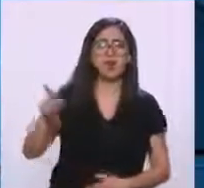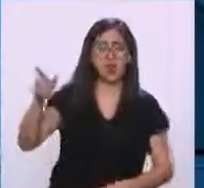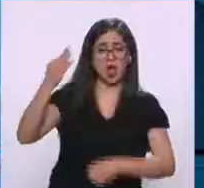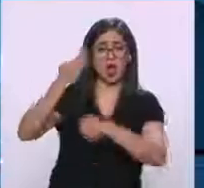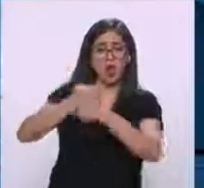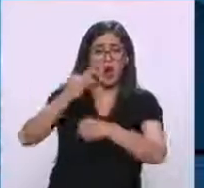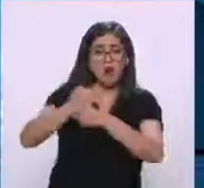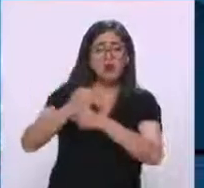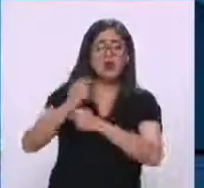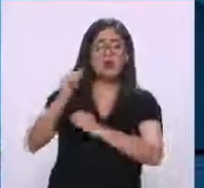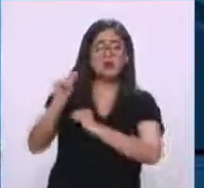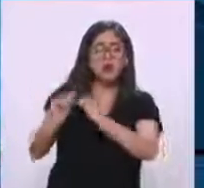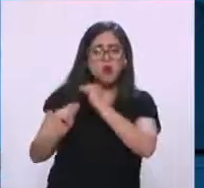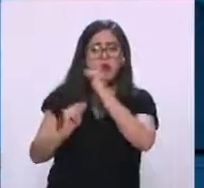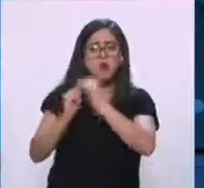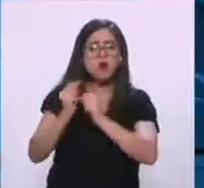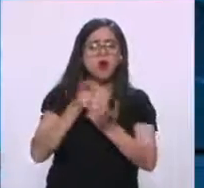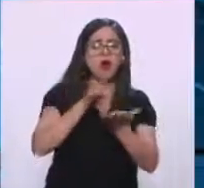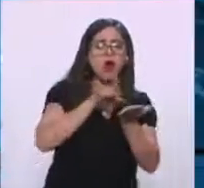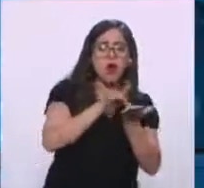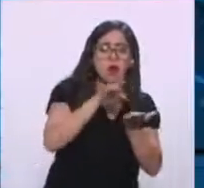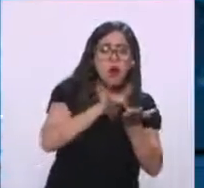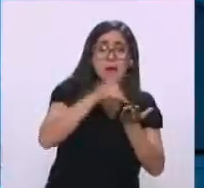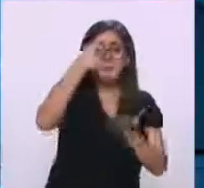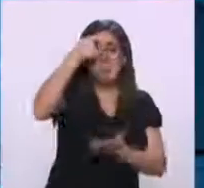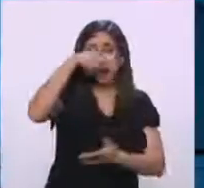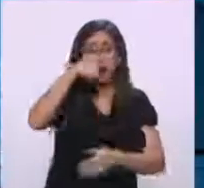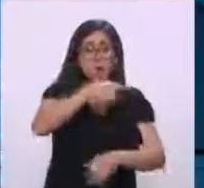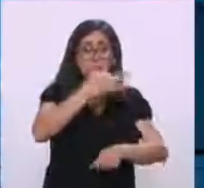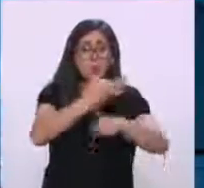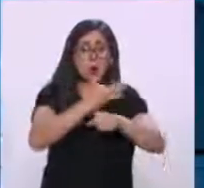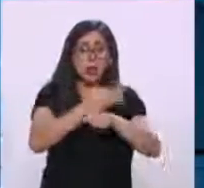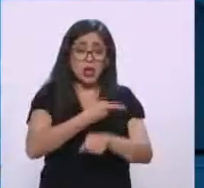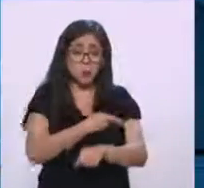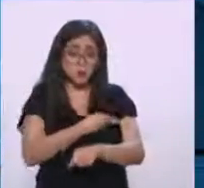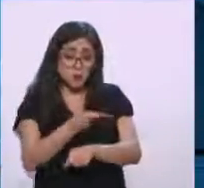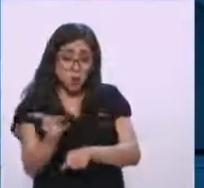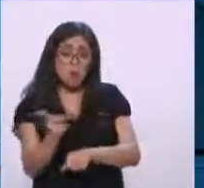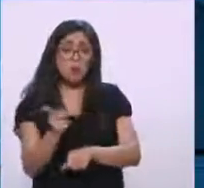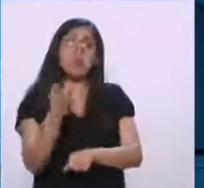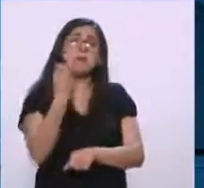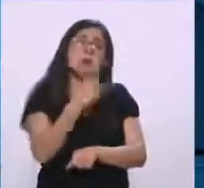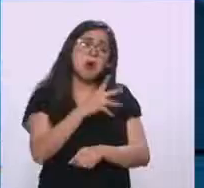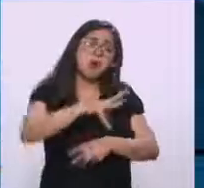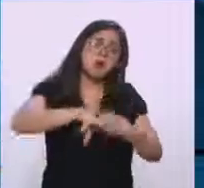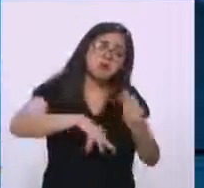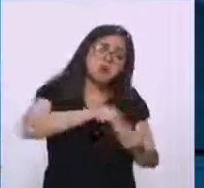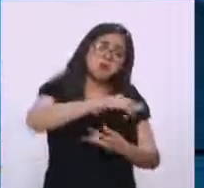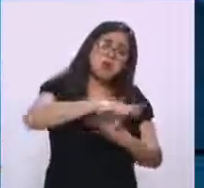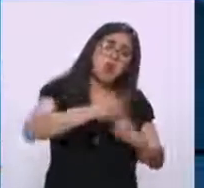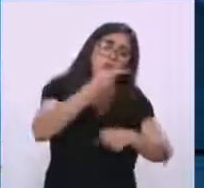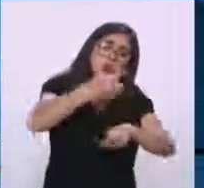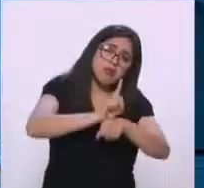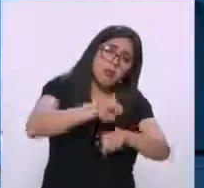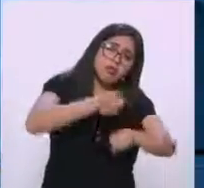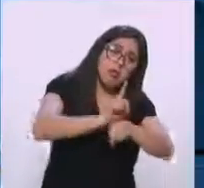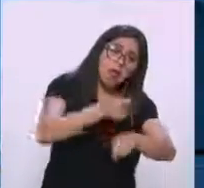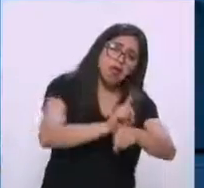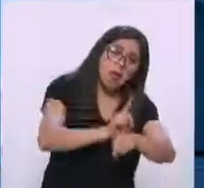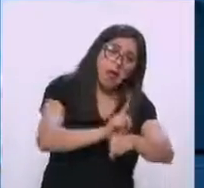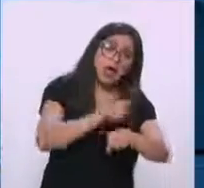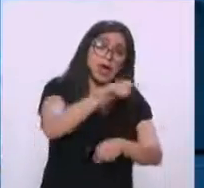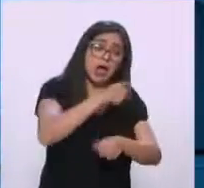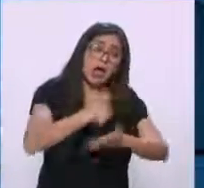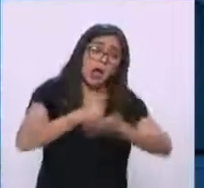el día no caiga en condiciones de pobreza extrema, es decir, que haya que comer, que no caigan en condiciones de